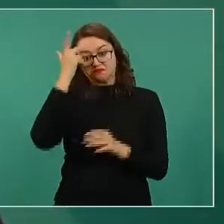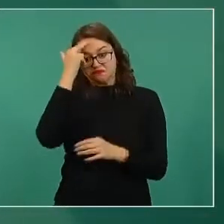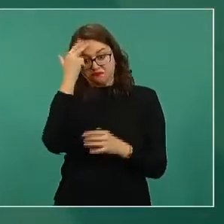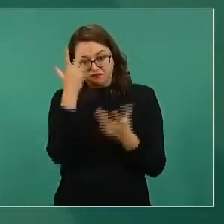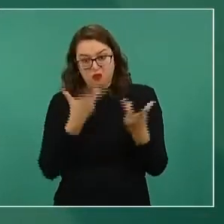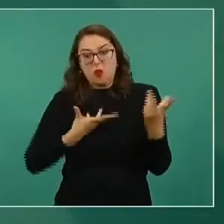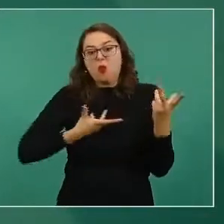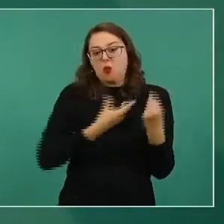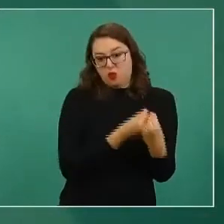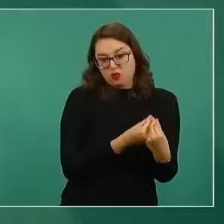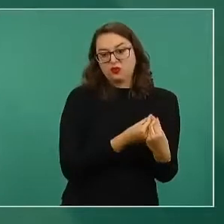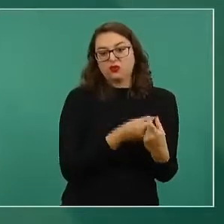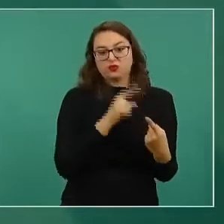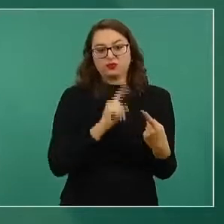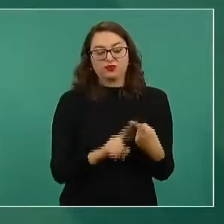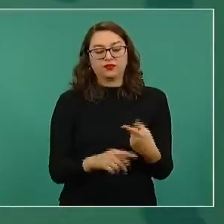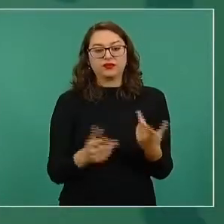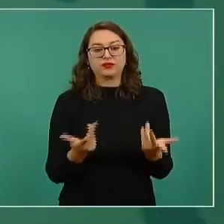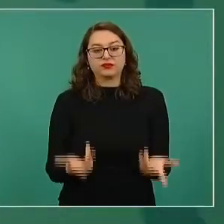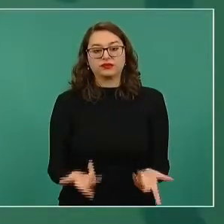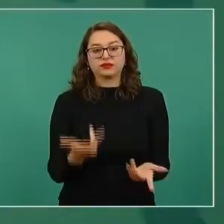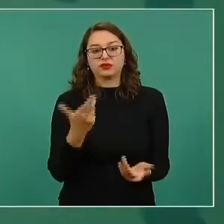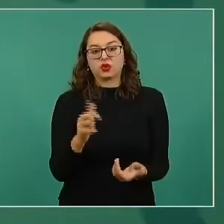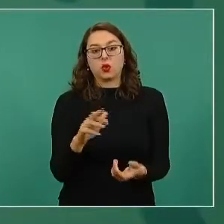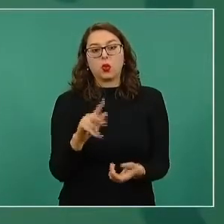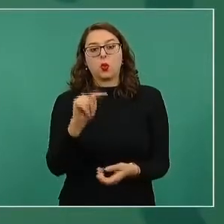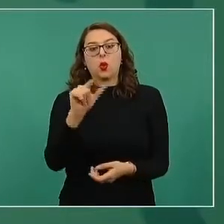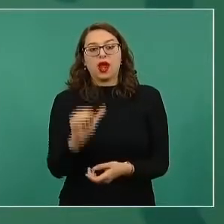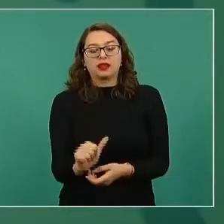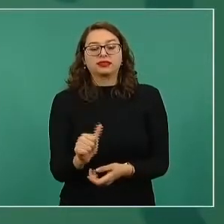Huerta venía